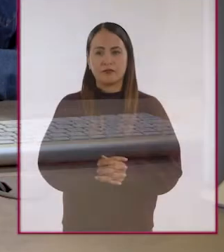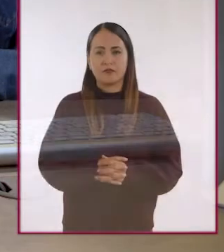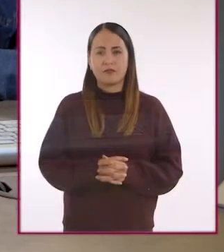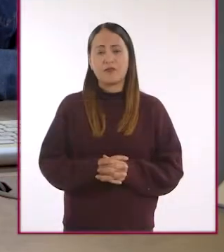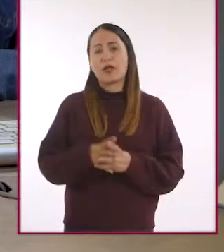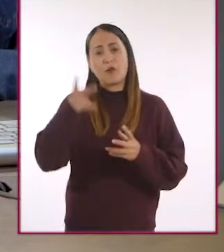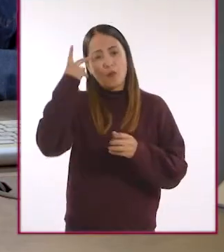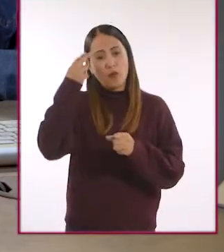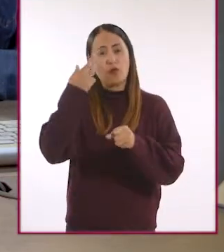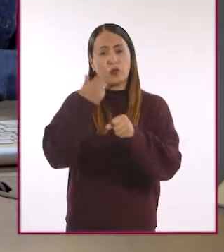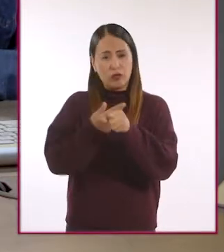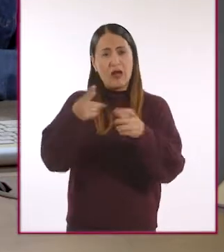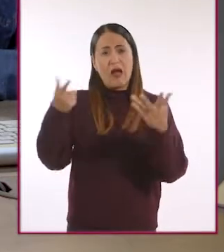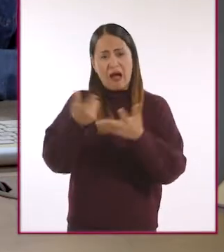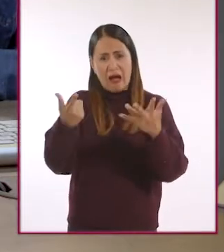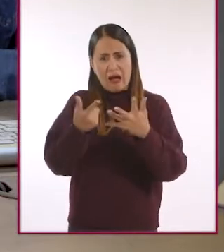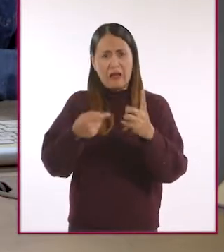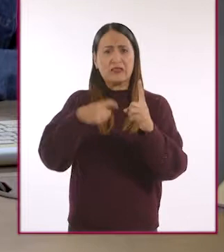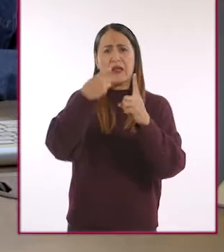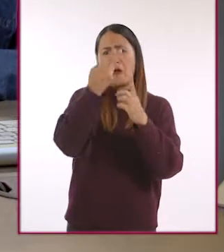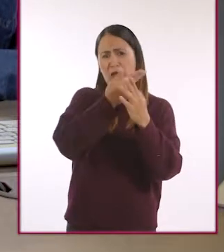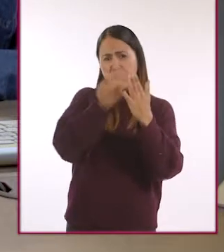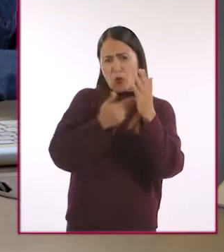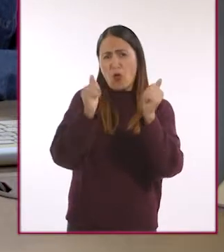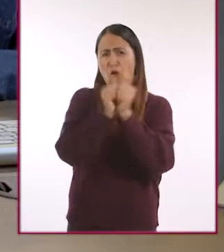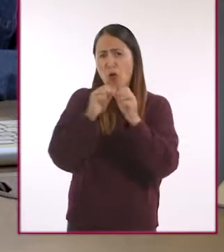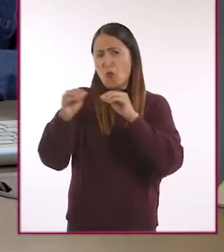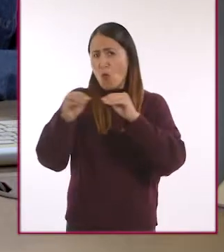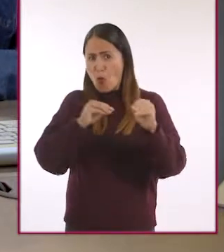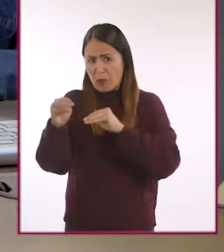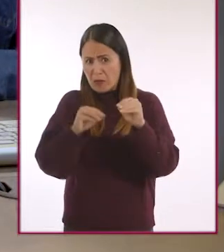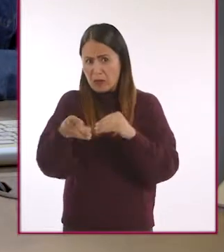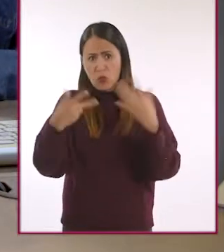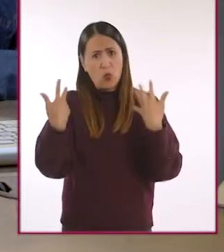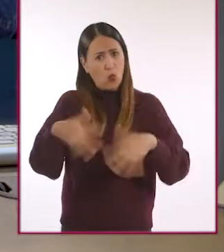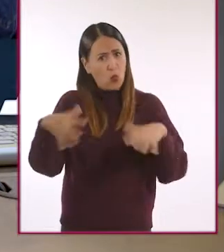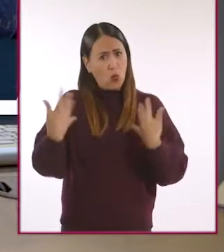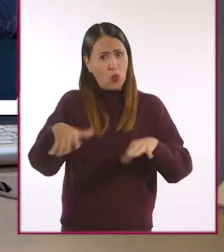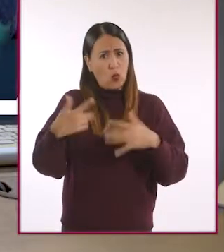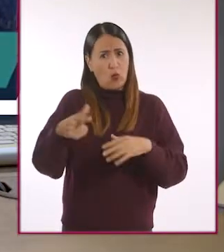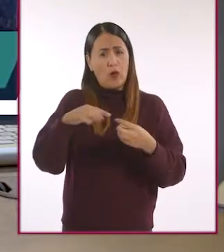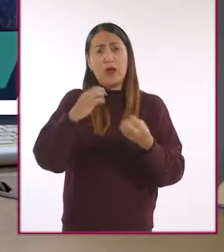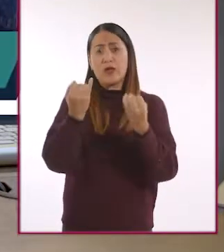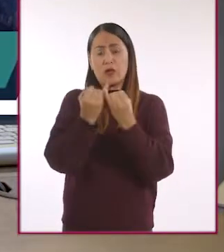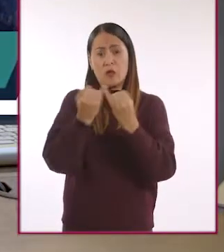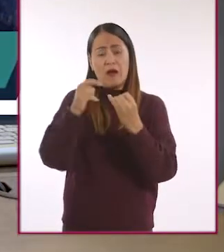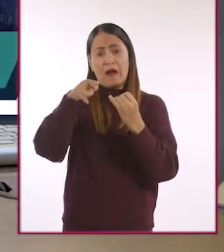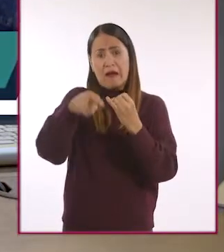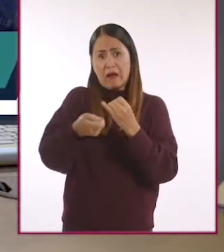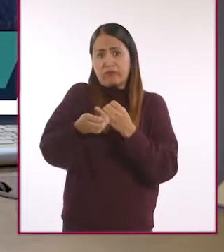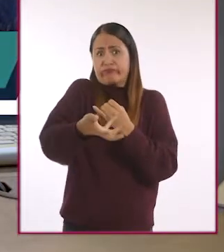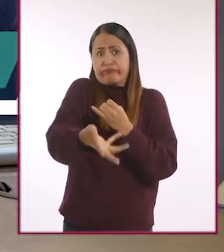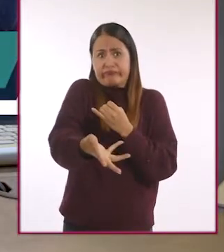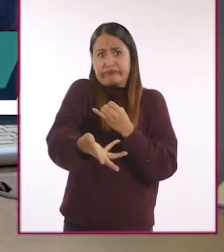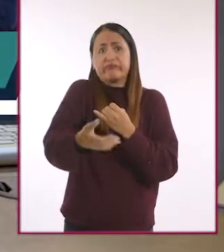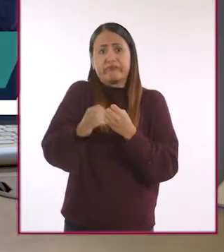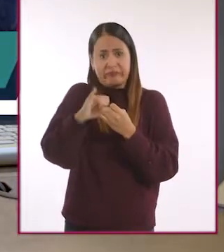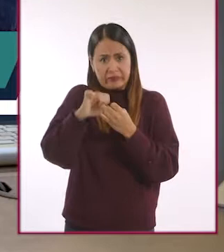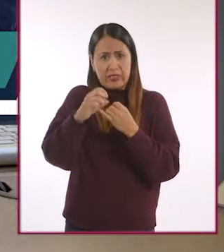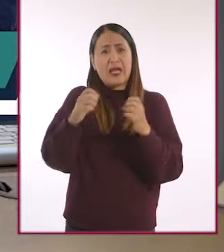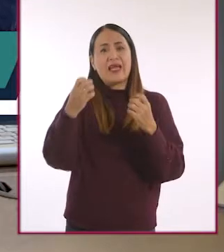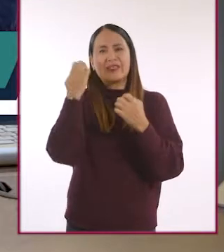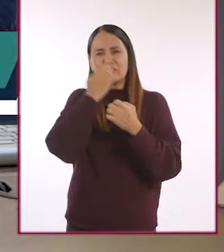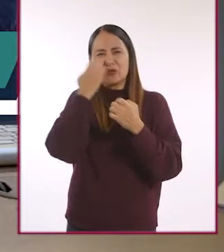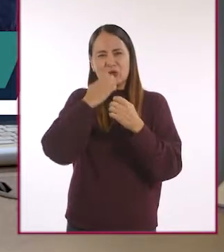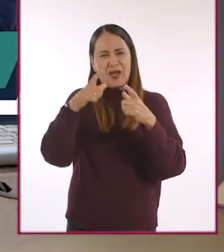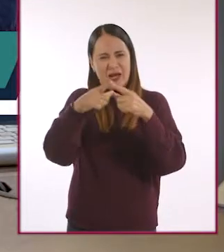La producción digital en el mundo tiene un distintivo muy especial con el trabajo que se realiza en el campo de la animación. Así es, Alex. La escuela